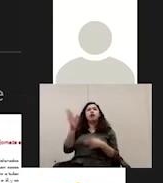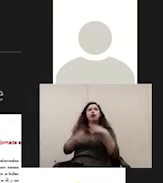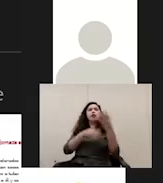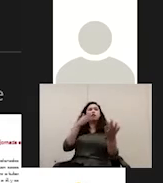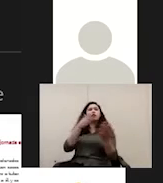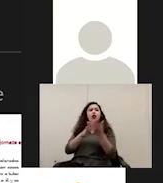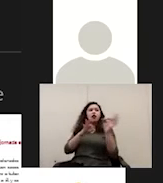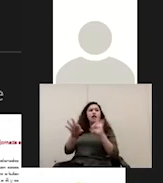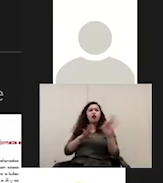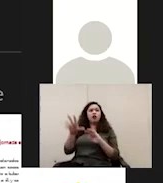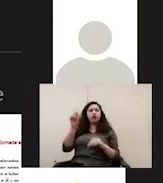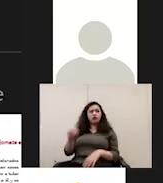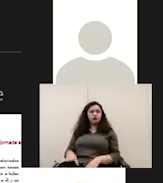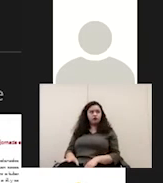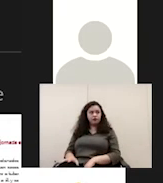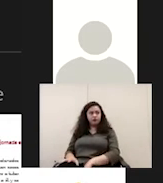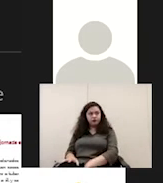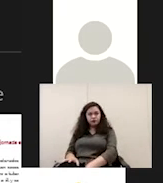laborar.